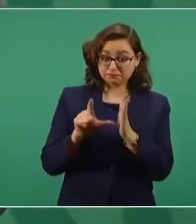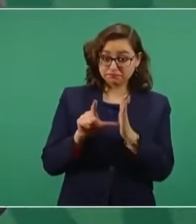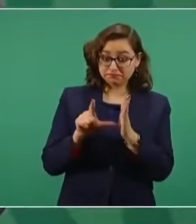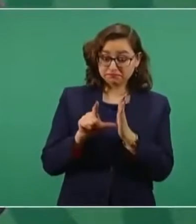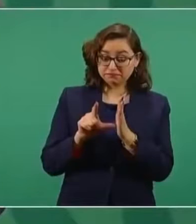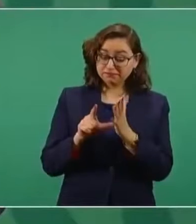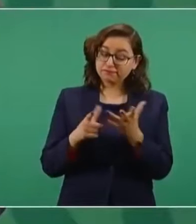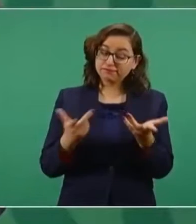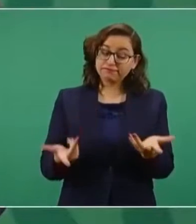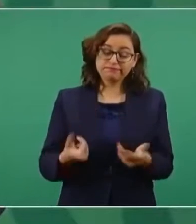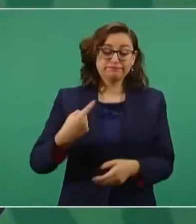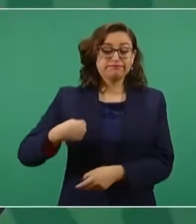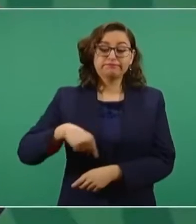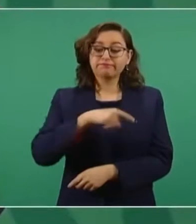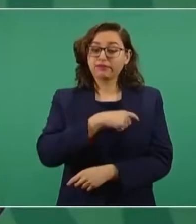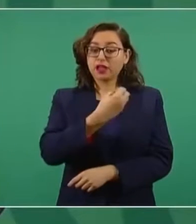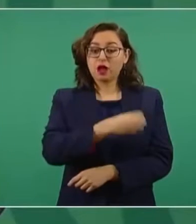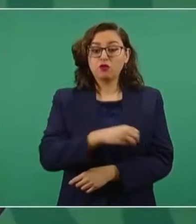obligados a denunciarlo,